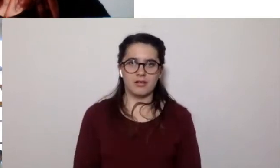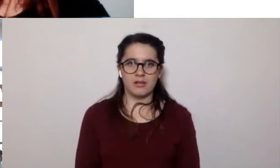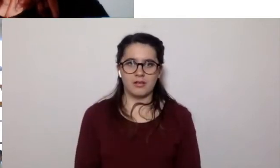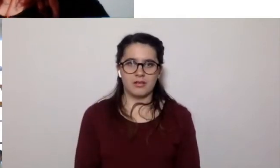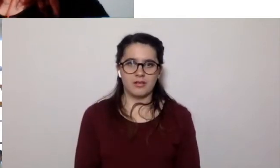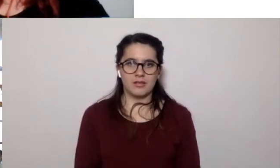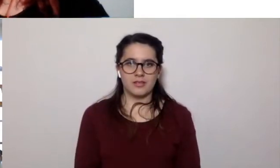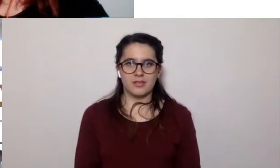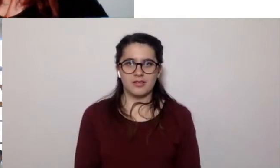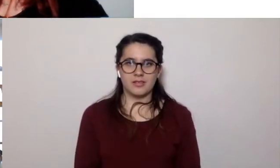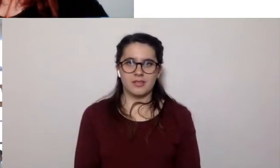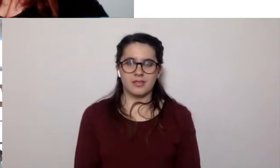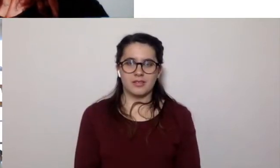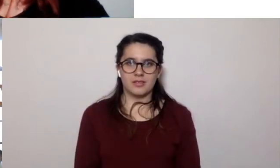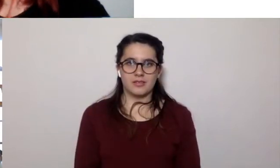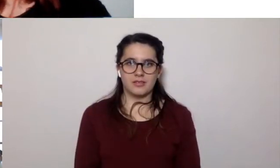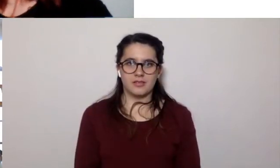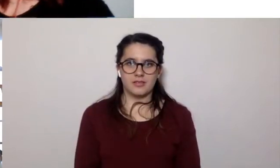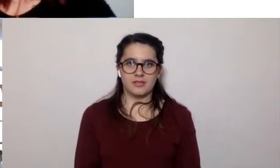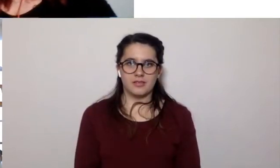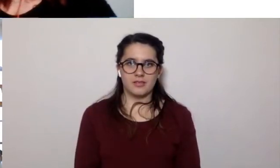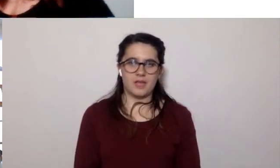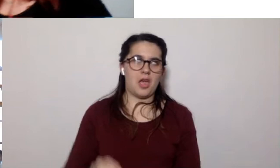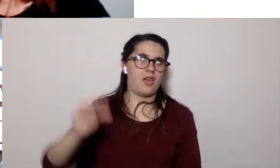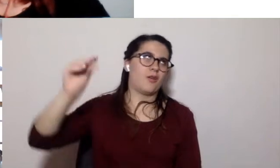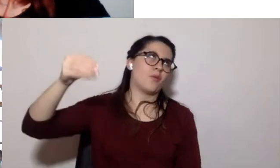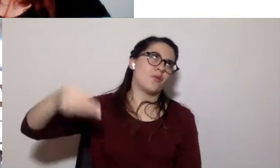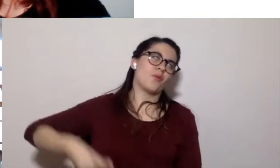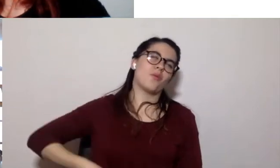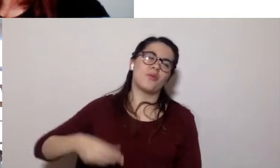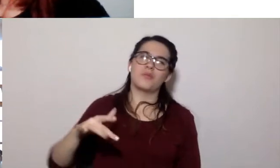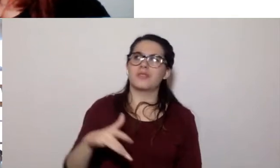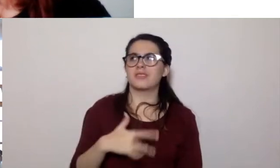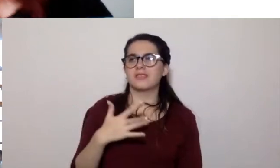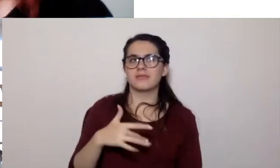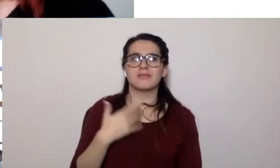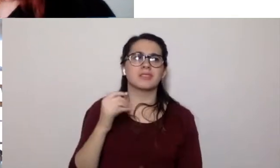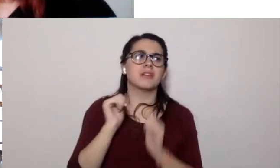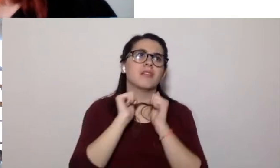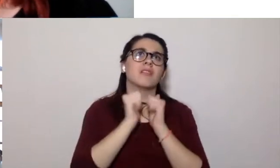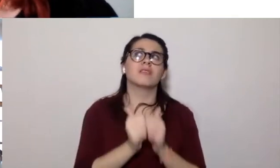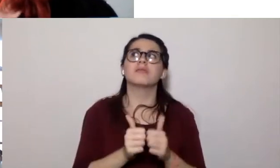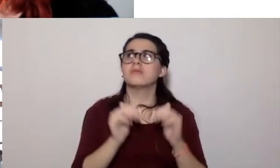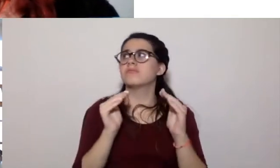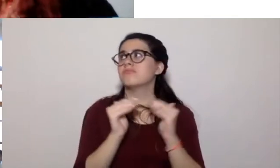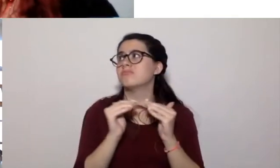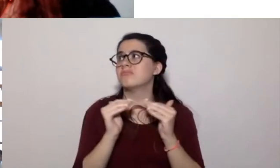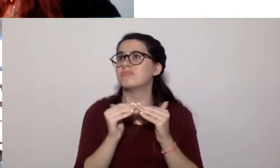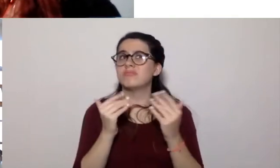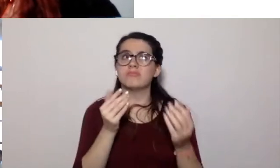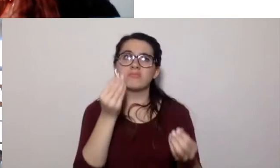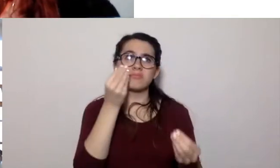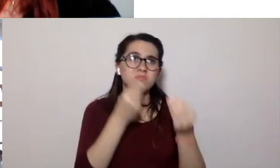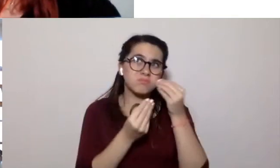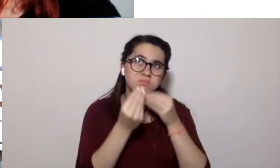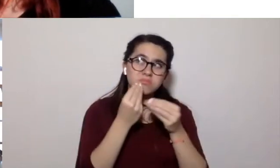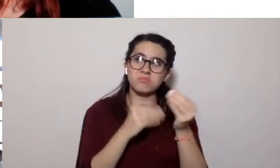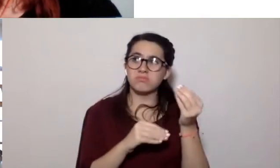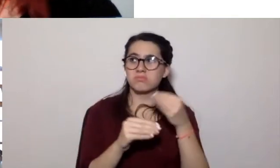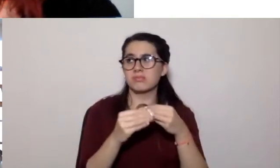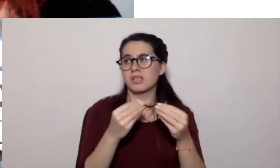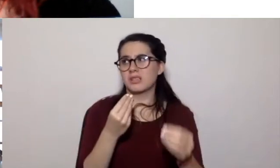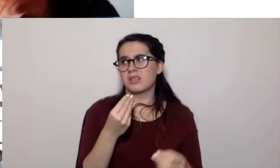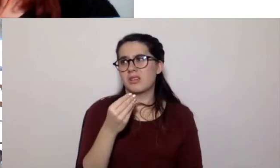sí, seguro. Y luego echamos la culpa, claro, porque entonces estoy encerrada y claro, pues entonces estoy comiendo lo que no debo